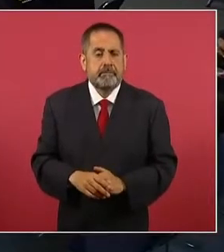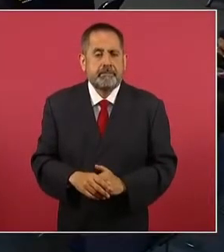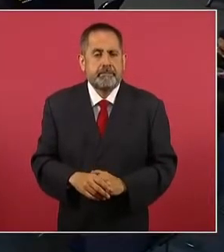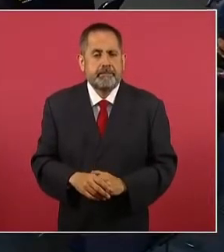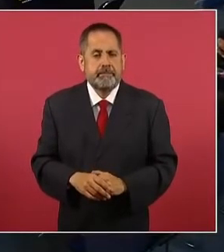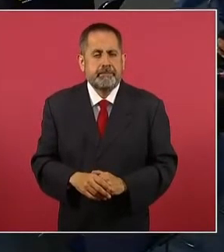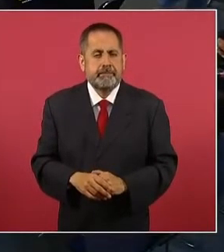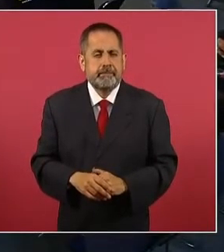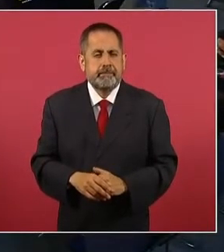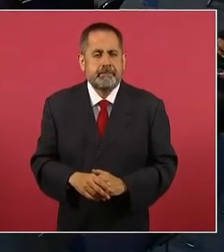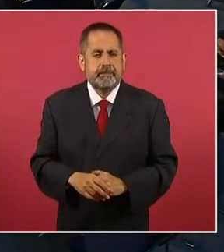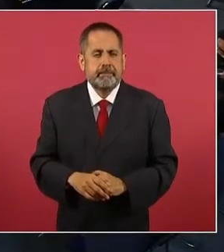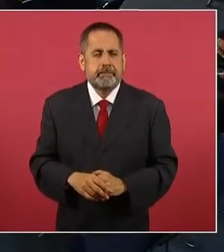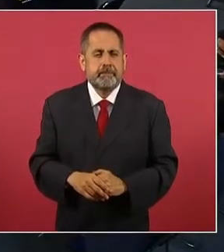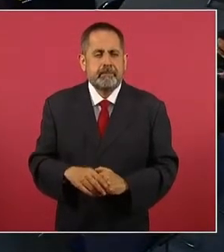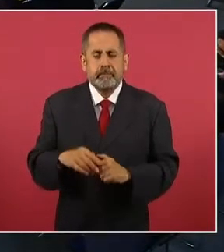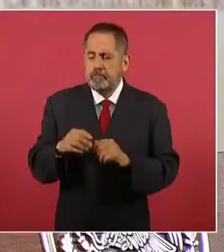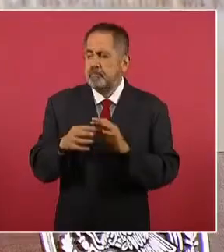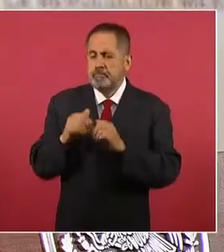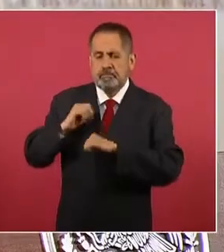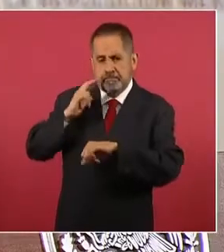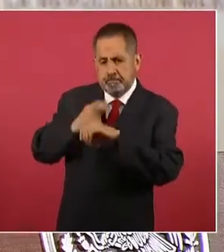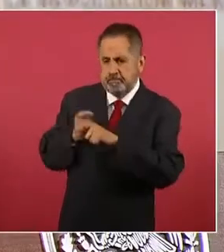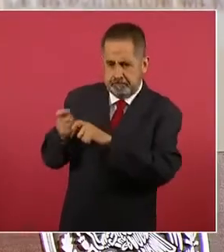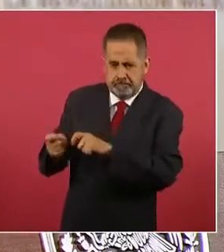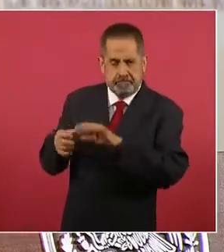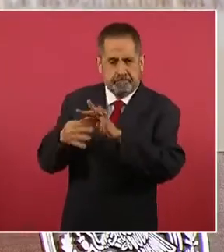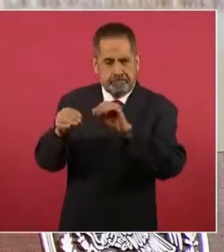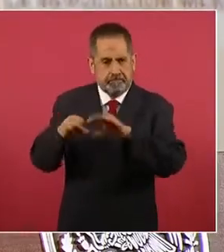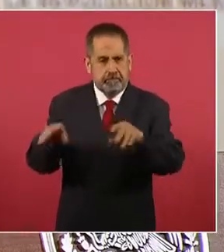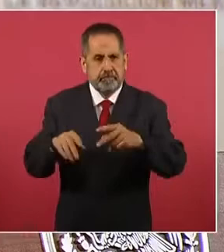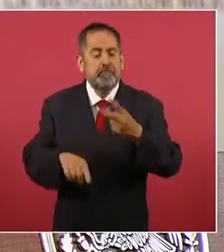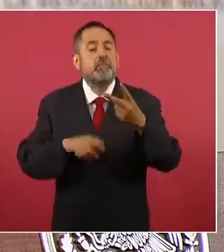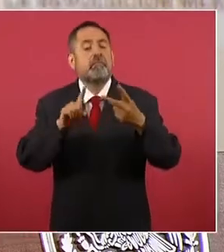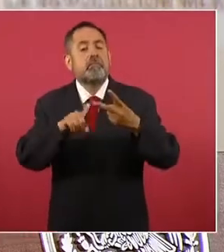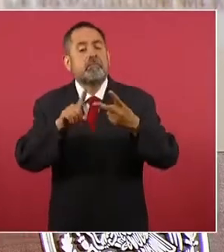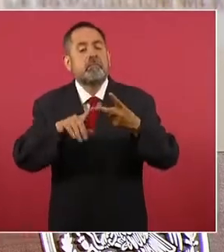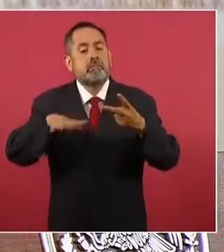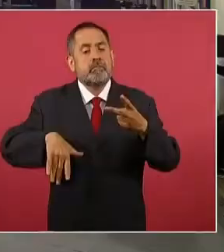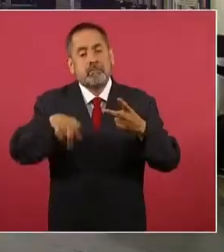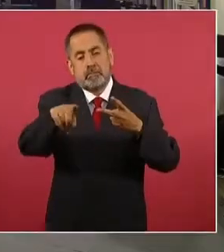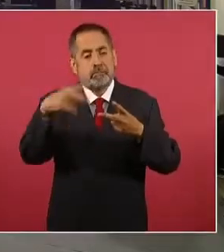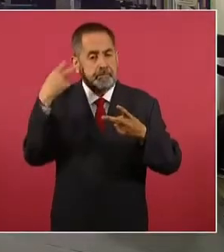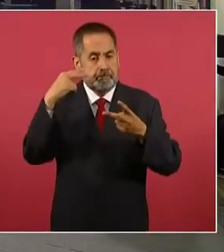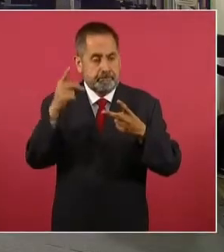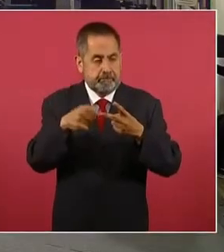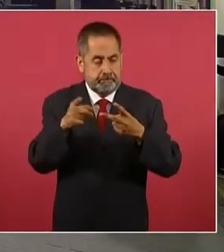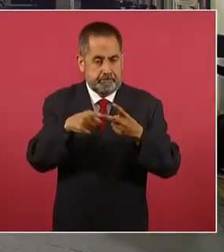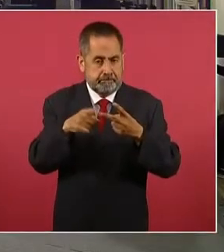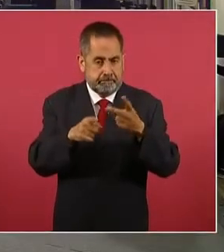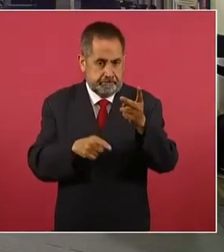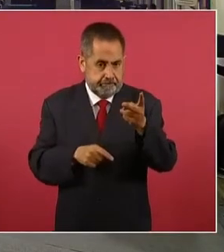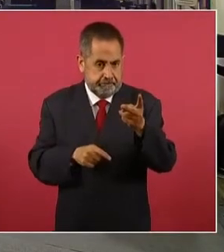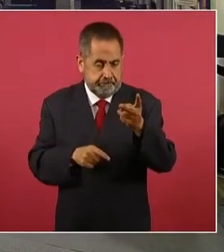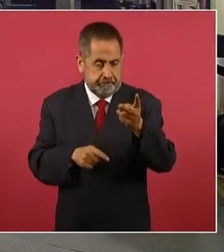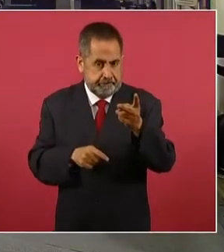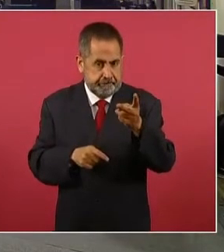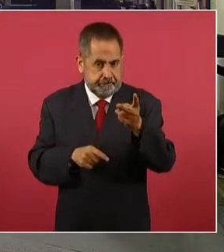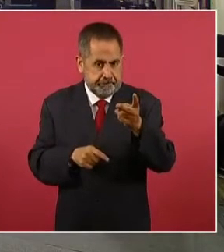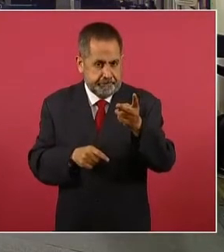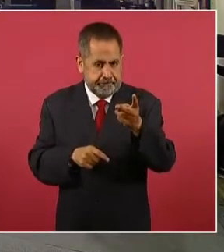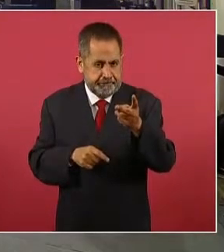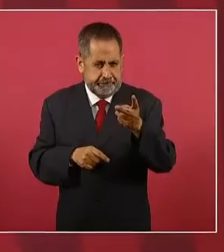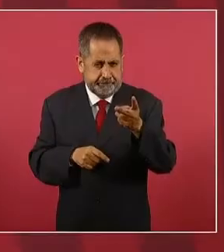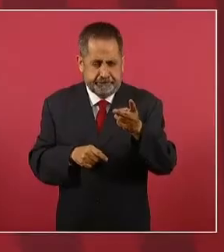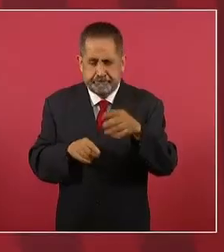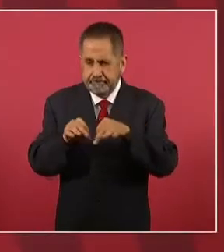Rabín Rana, que se haga cargo. Y en el segundo caso, que es lo de